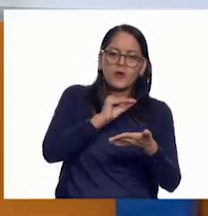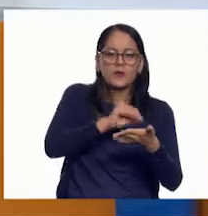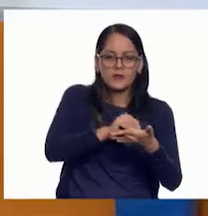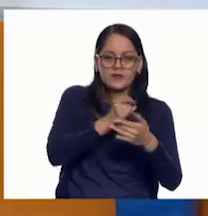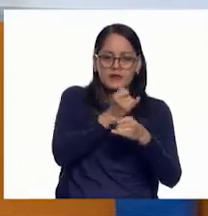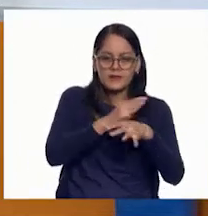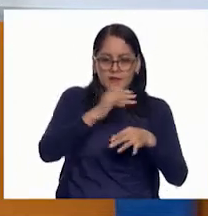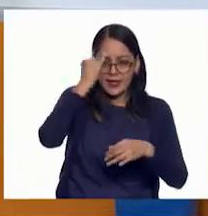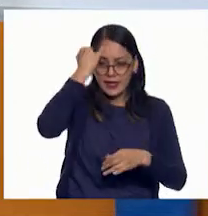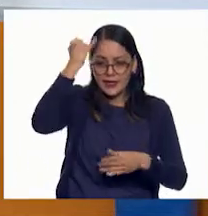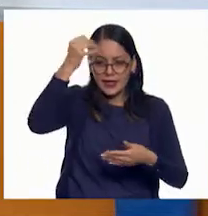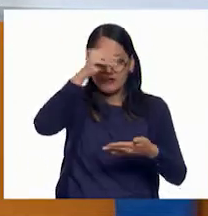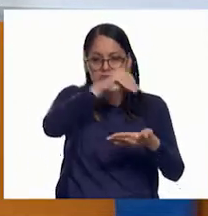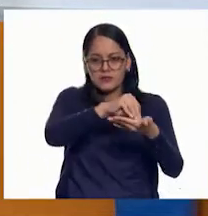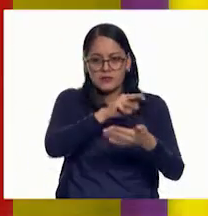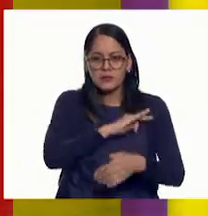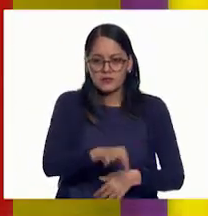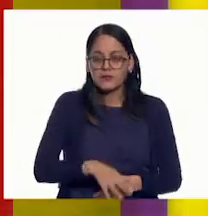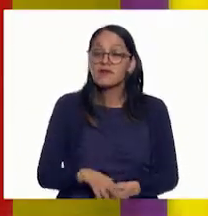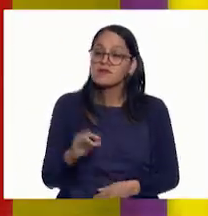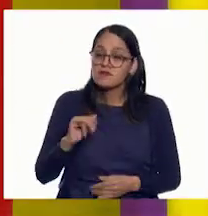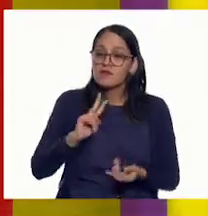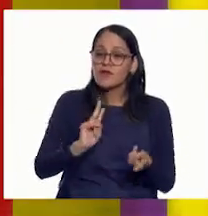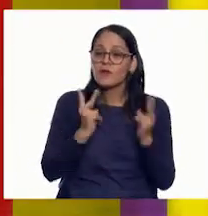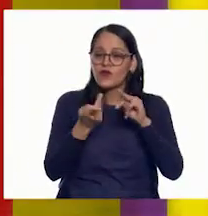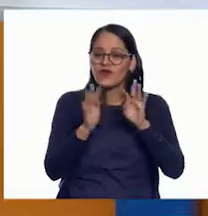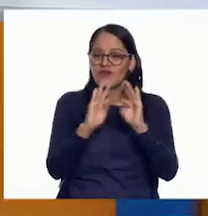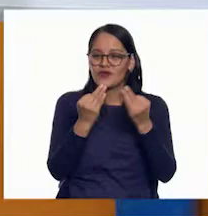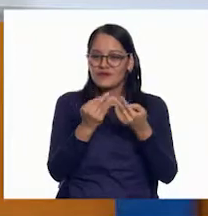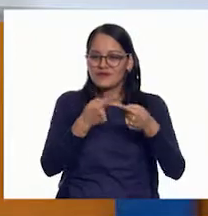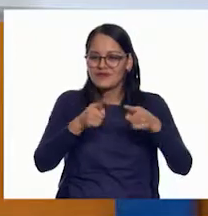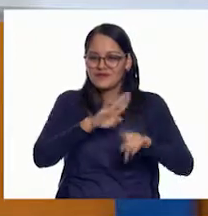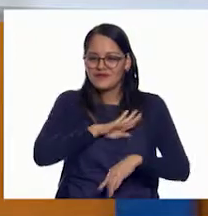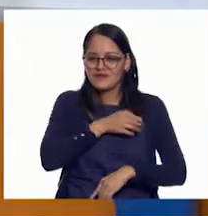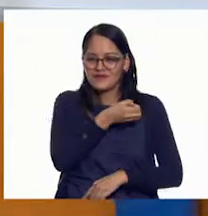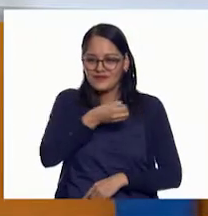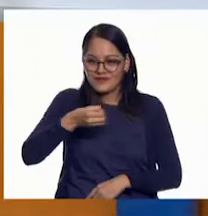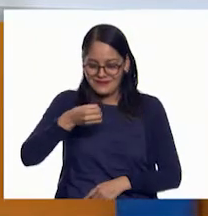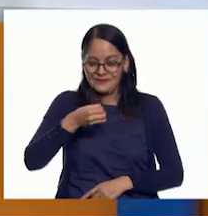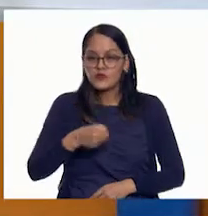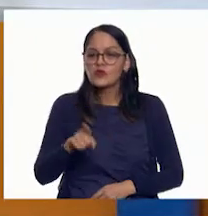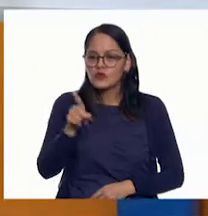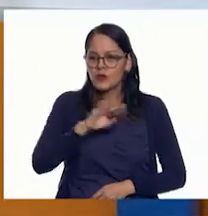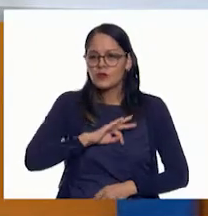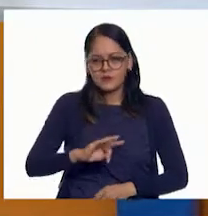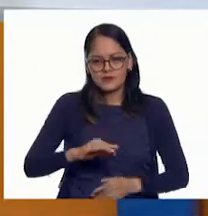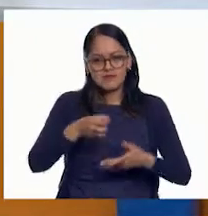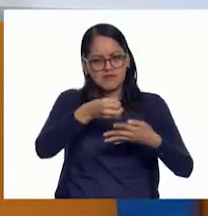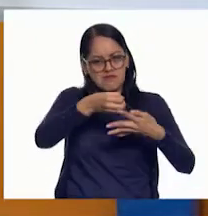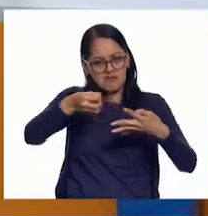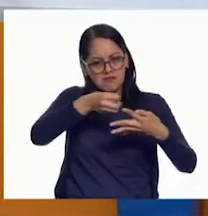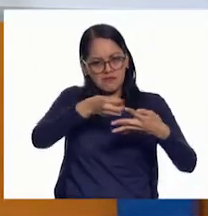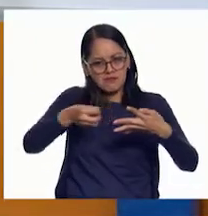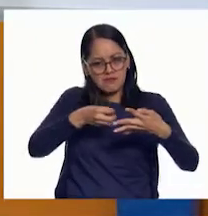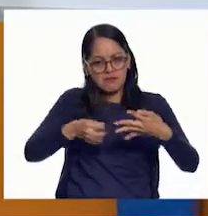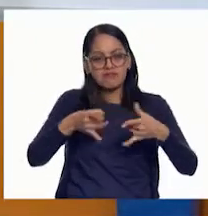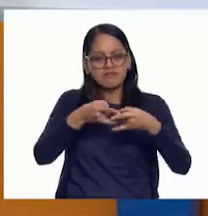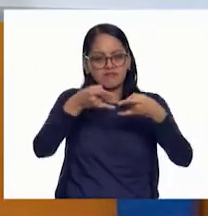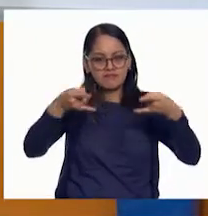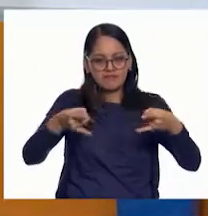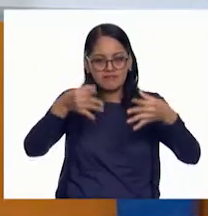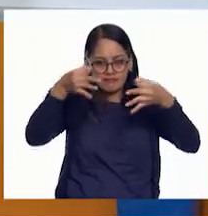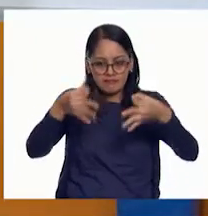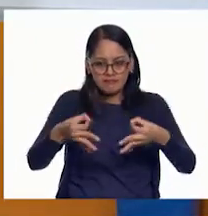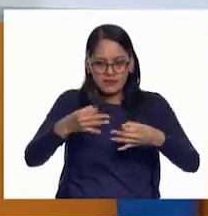misma idea. Sí, a lo mejor dicha de otra forma. Claro. Y van a ir acomodando su cuento poco a poco. Y